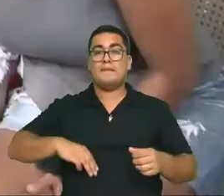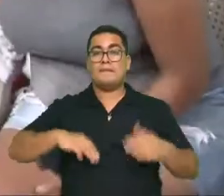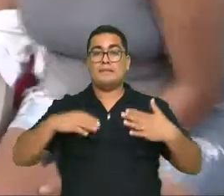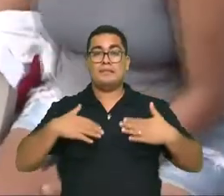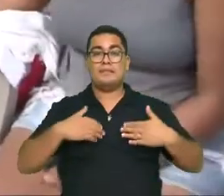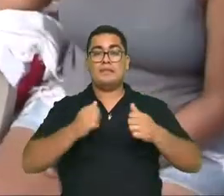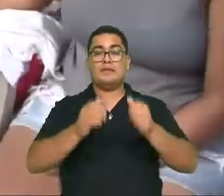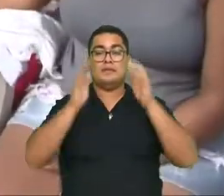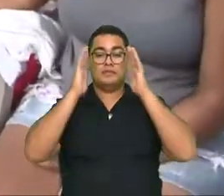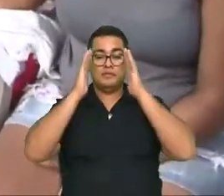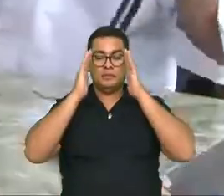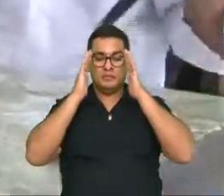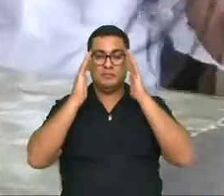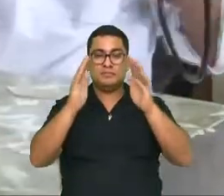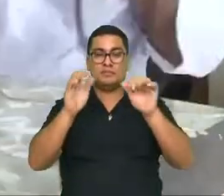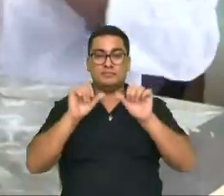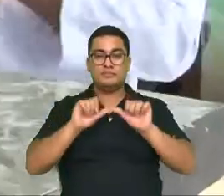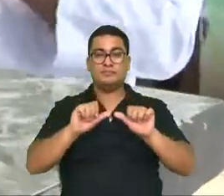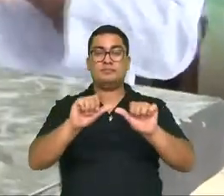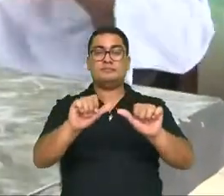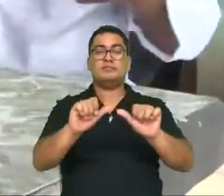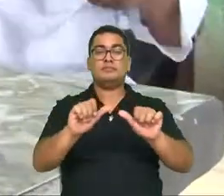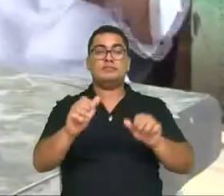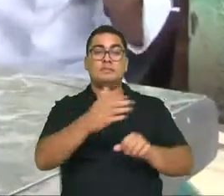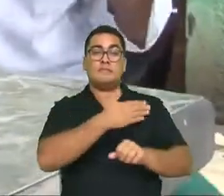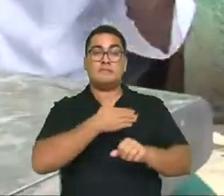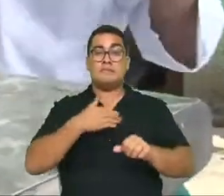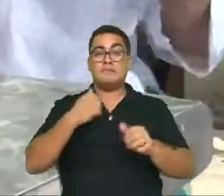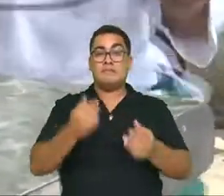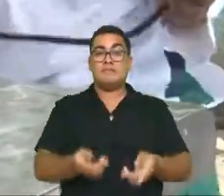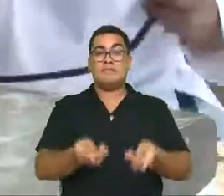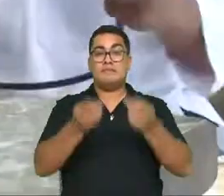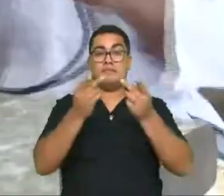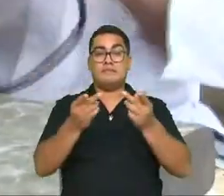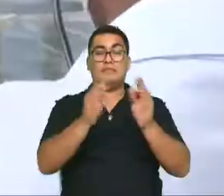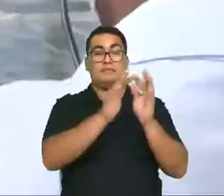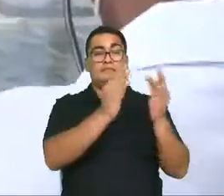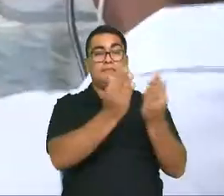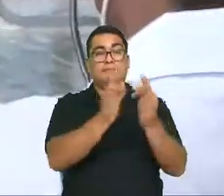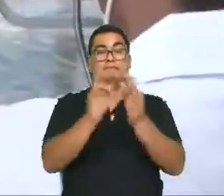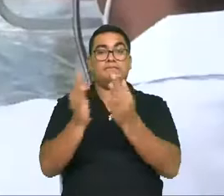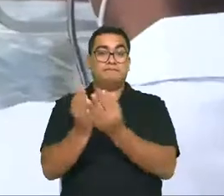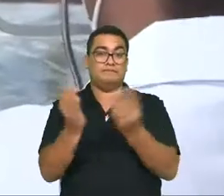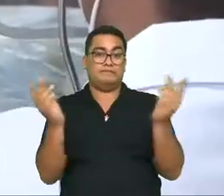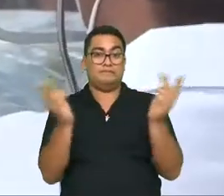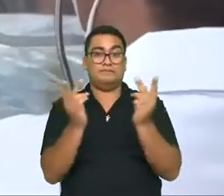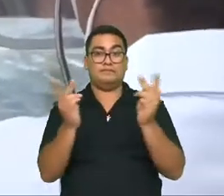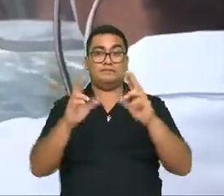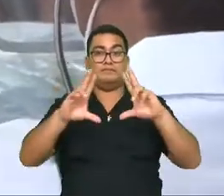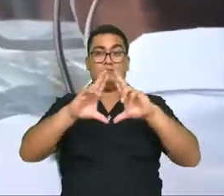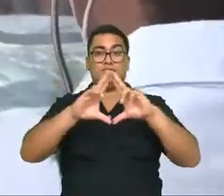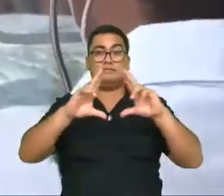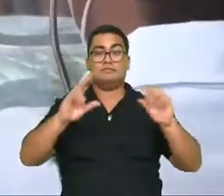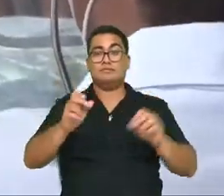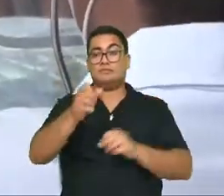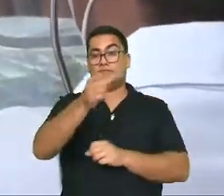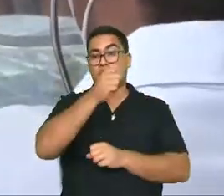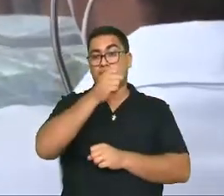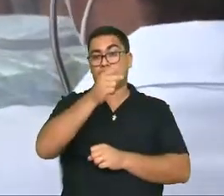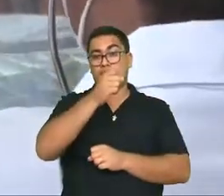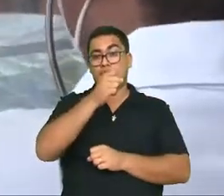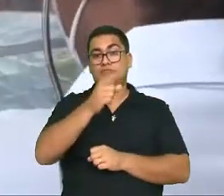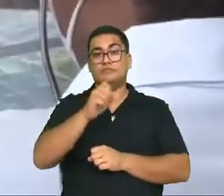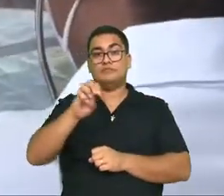y programas de salud establecidos para mejorar el nivel de vida de las familias nicaragüenses. Para el canal parlamentario,